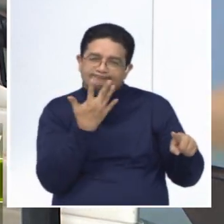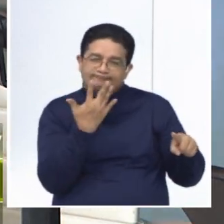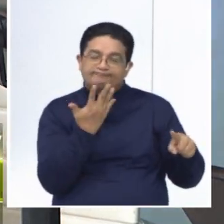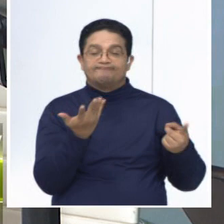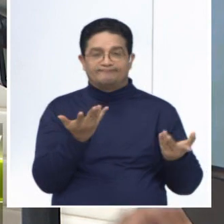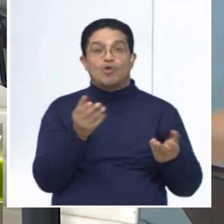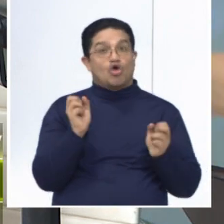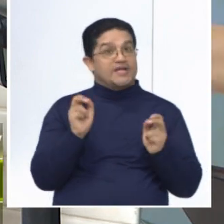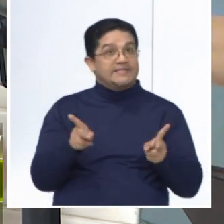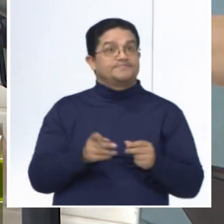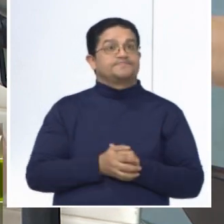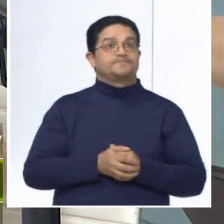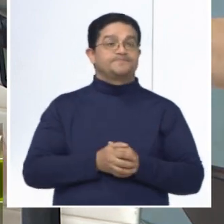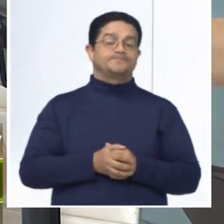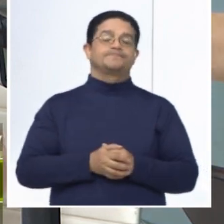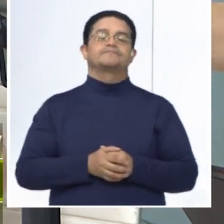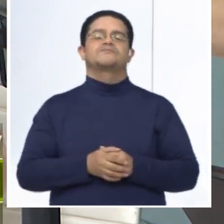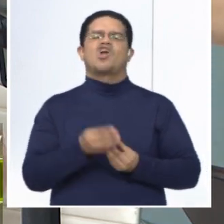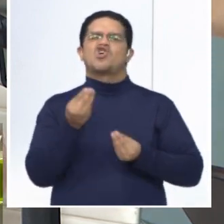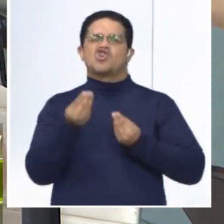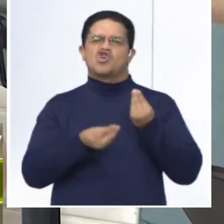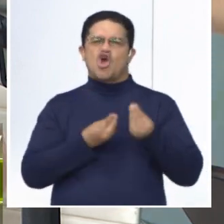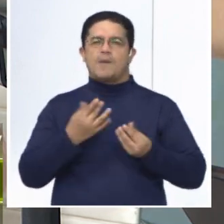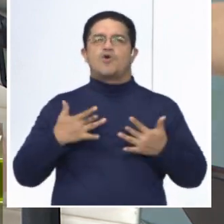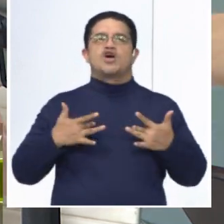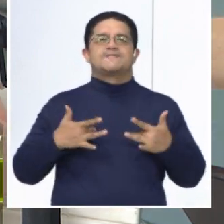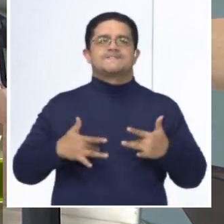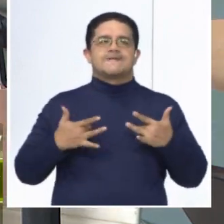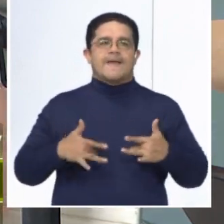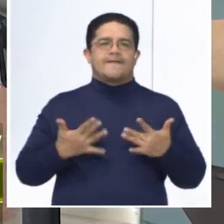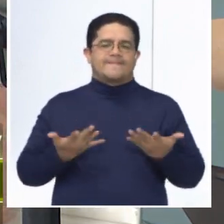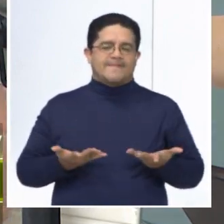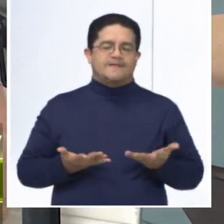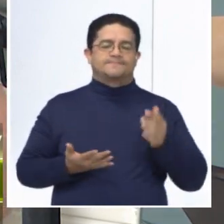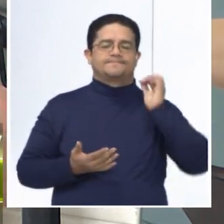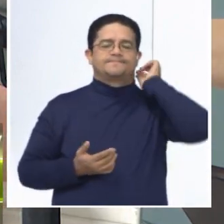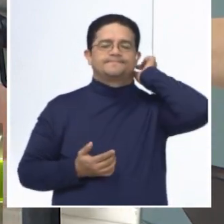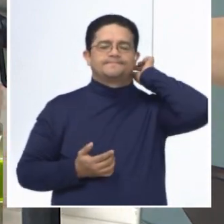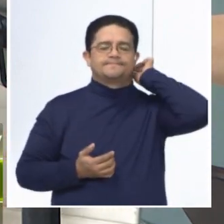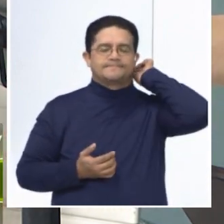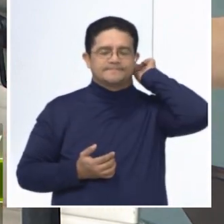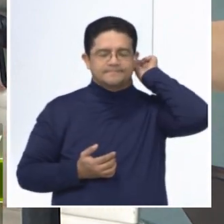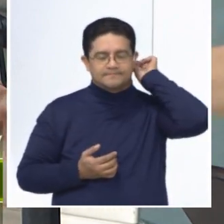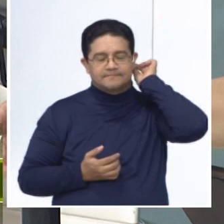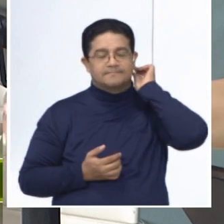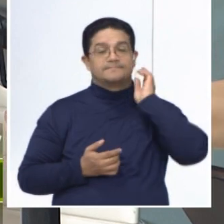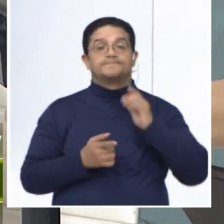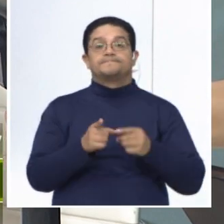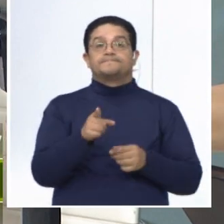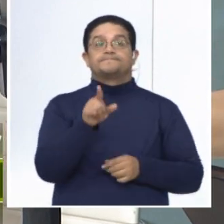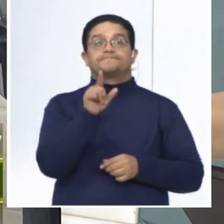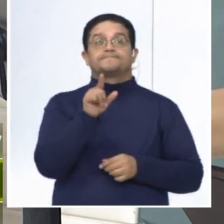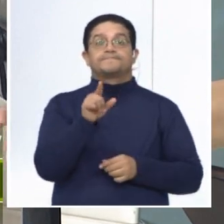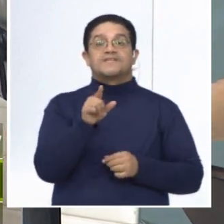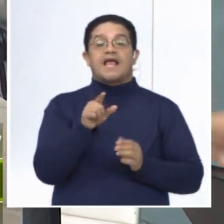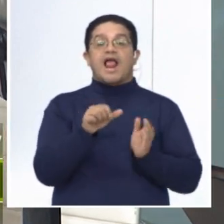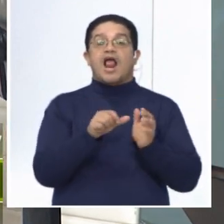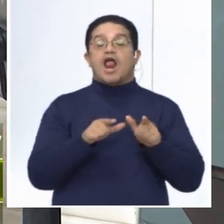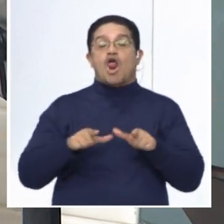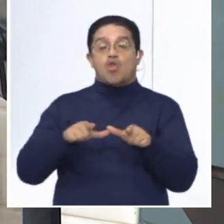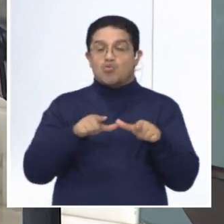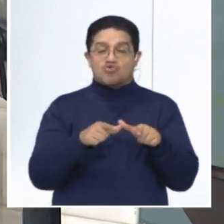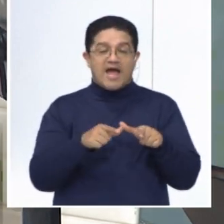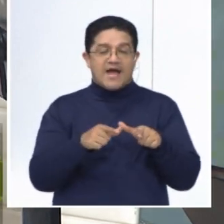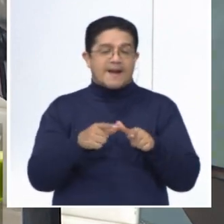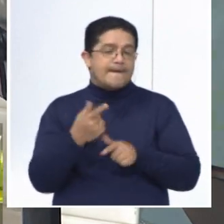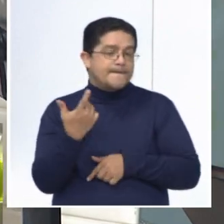¿ok? ¿Cuáles son los síntomas entonces importantes? Si es por picadura, entonces el sitio donde inyectó,